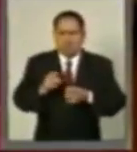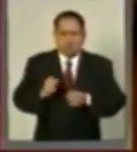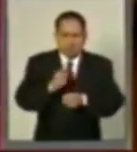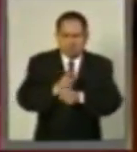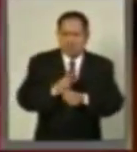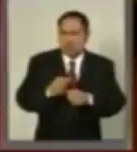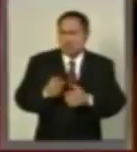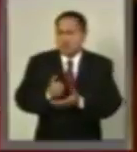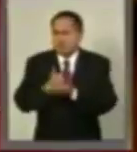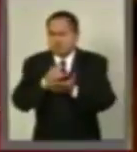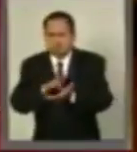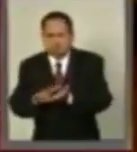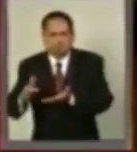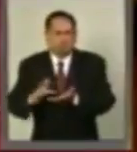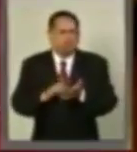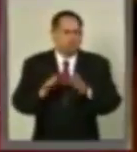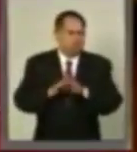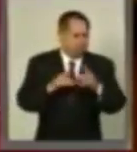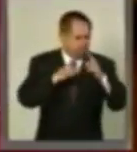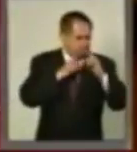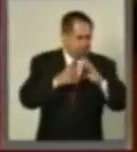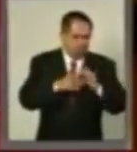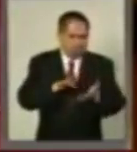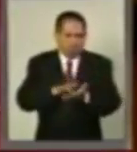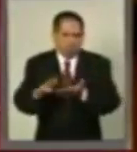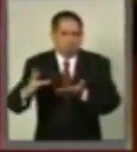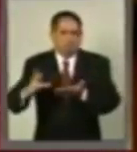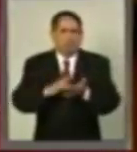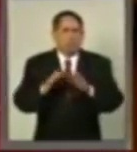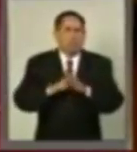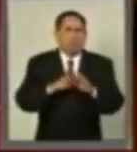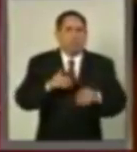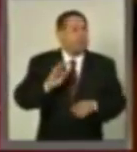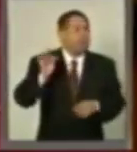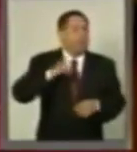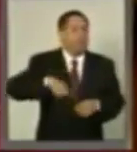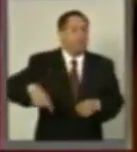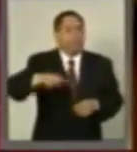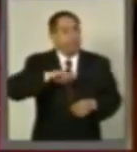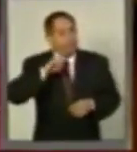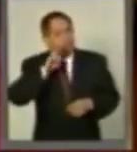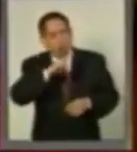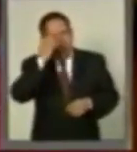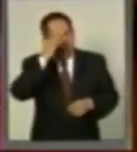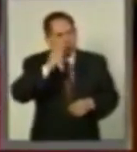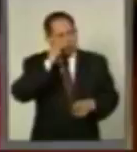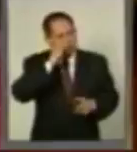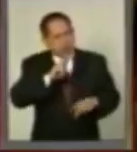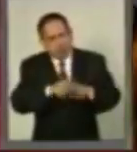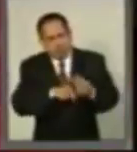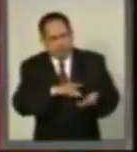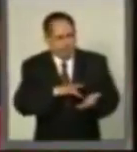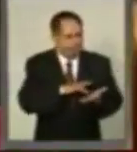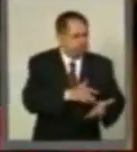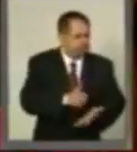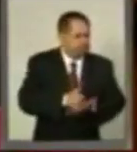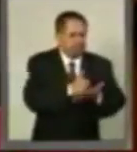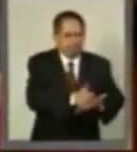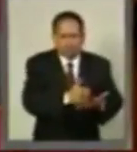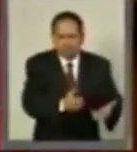respaldo, e ir a apoyar a alguien que seguramente nunca habían visto, que no conocían, incluso